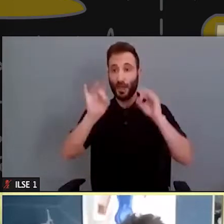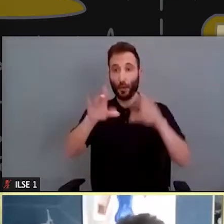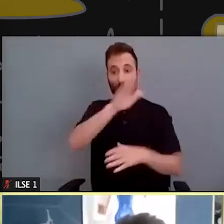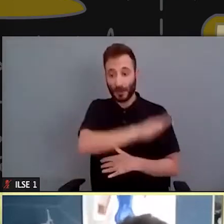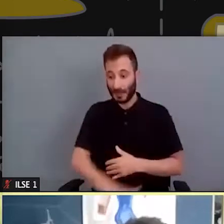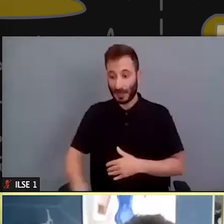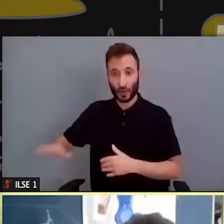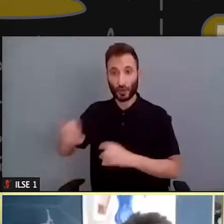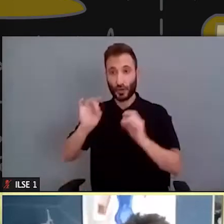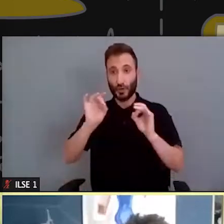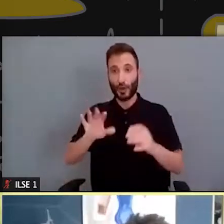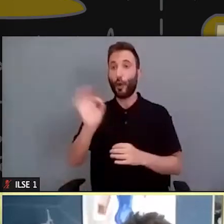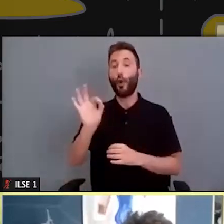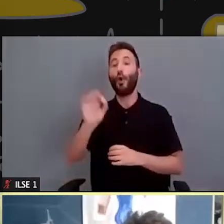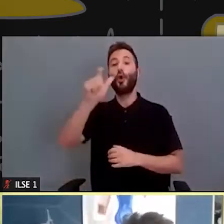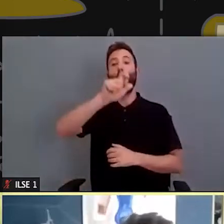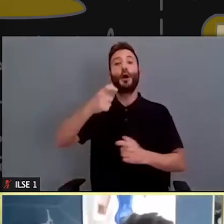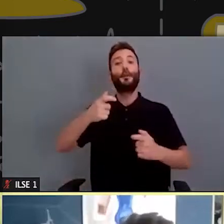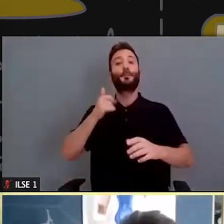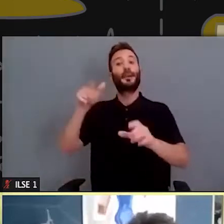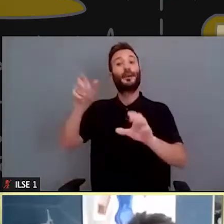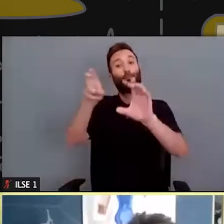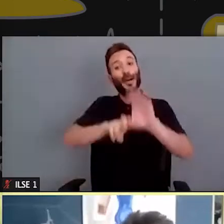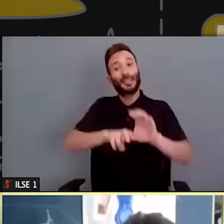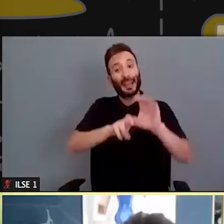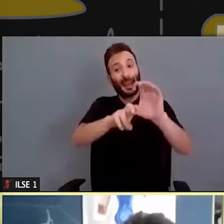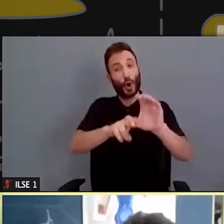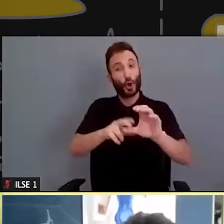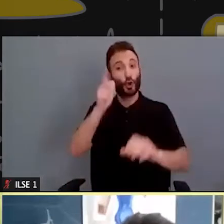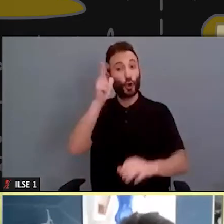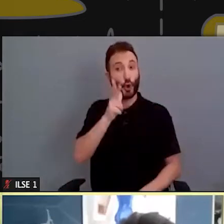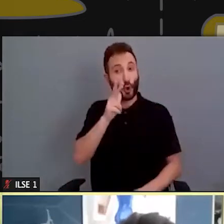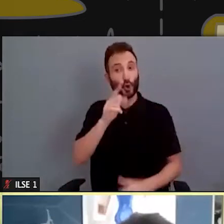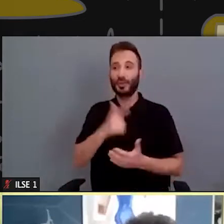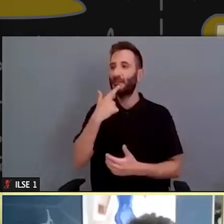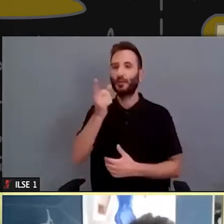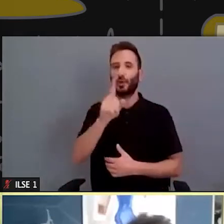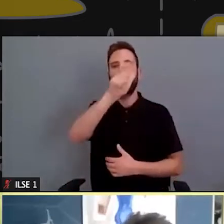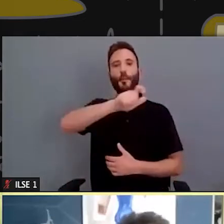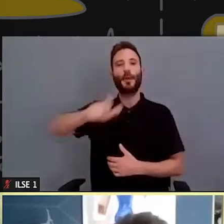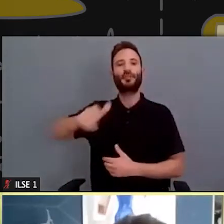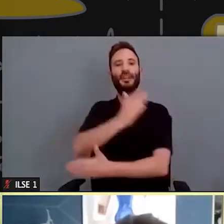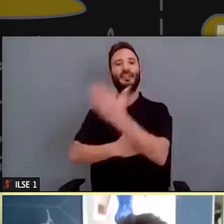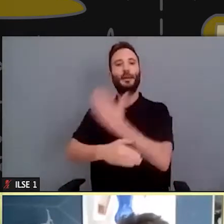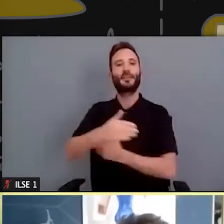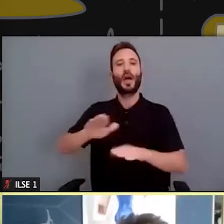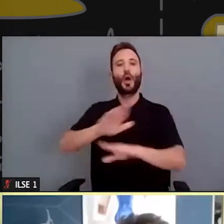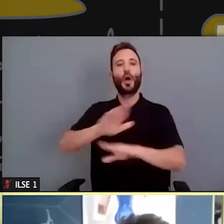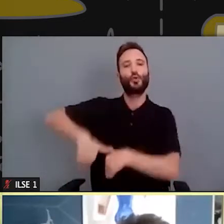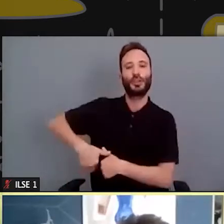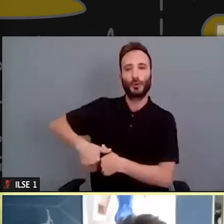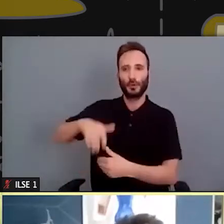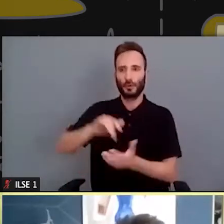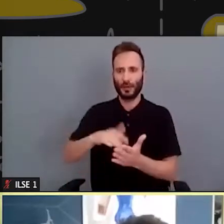y los viajeros business. Pues se me han contestado, no señor, los pasajeros con discapacidad ahora entran los últimos. Yo al preguntar dónde he escrito